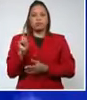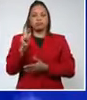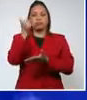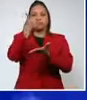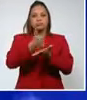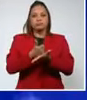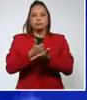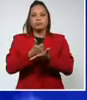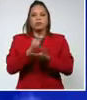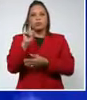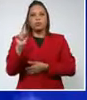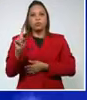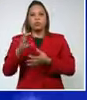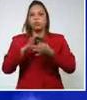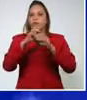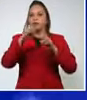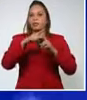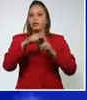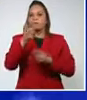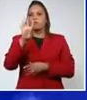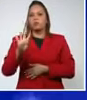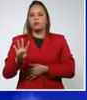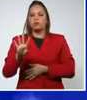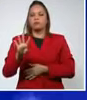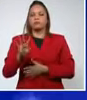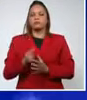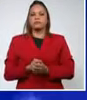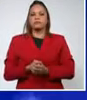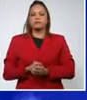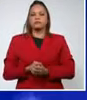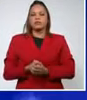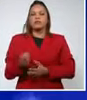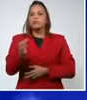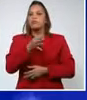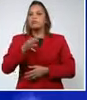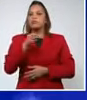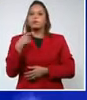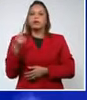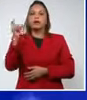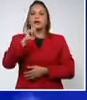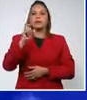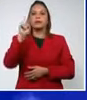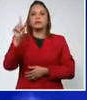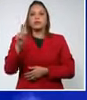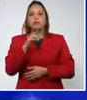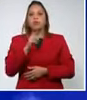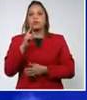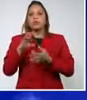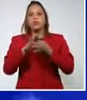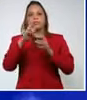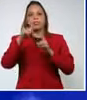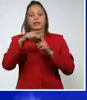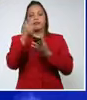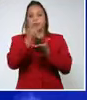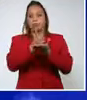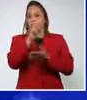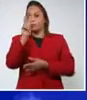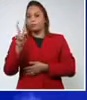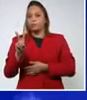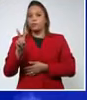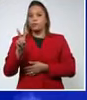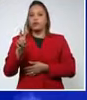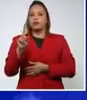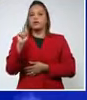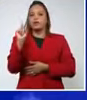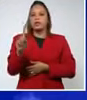en Guantánamo 4 casos importados de los municipios Caimanera y Baracoa, 1 de cada uno, y del